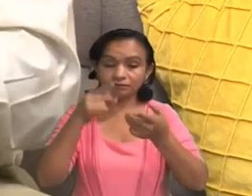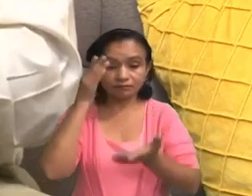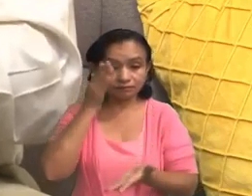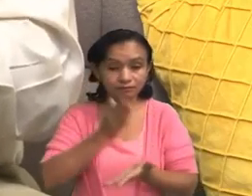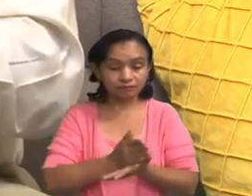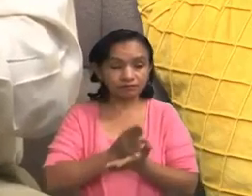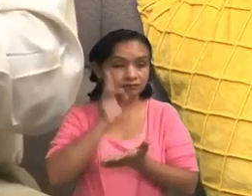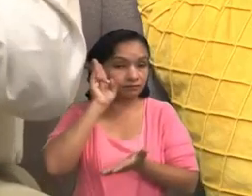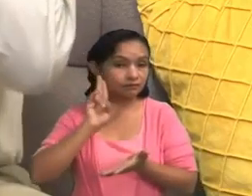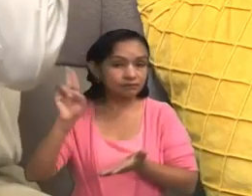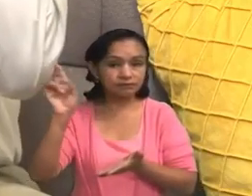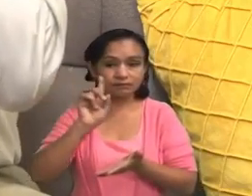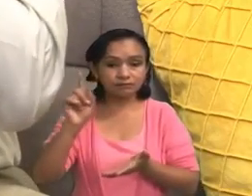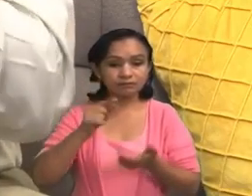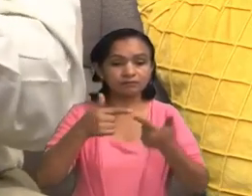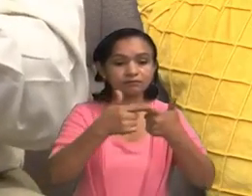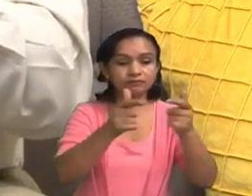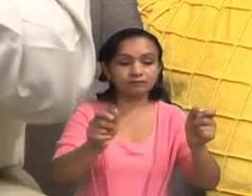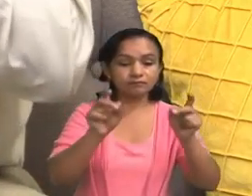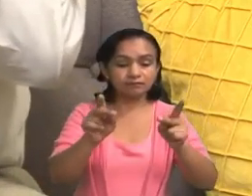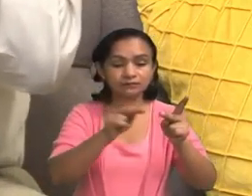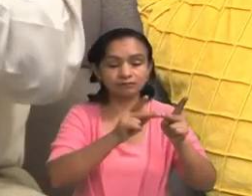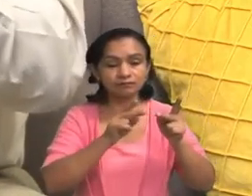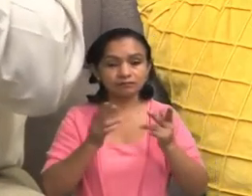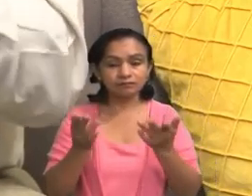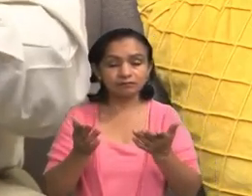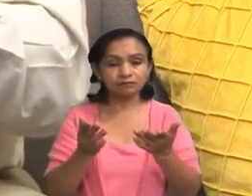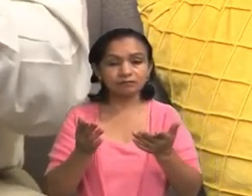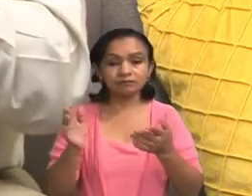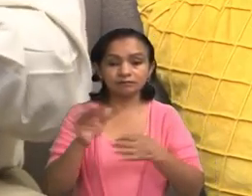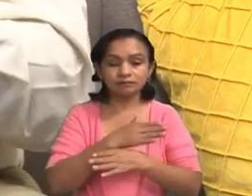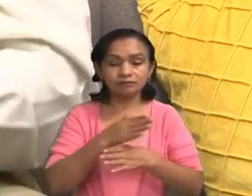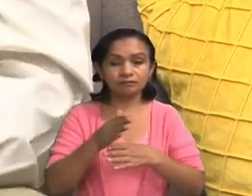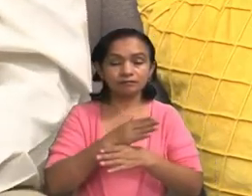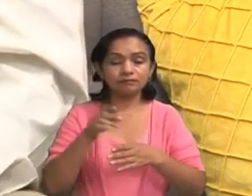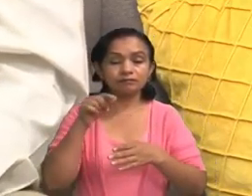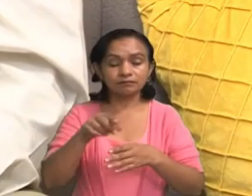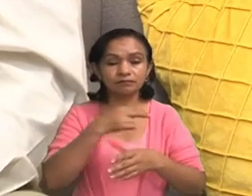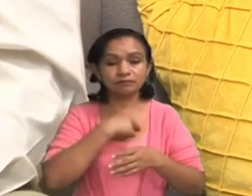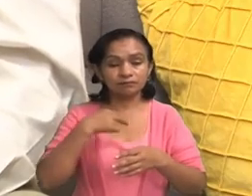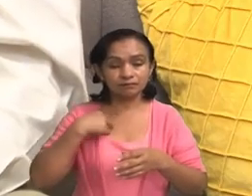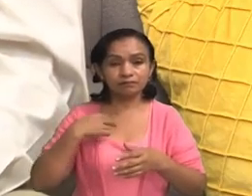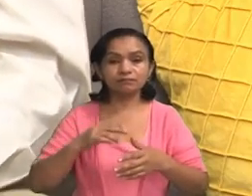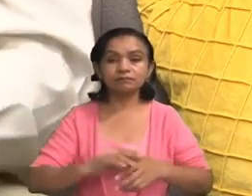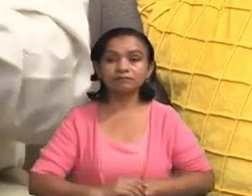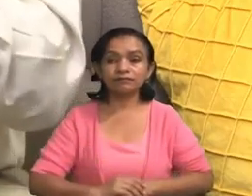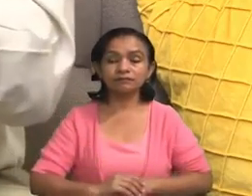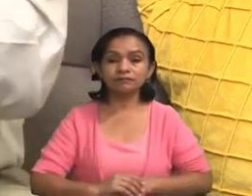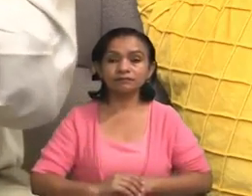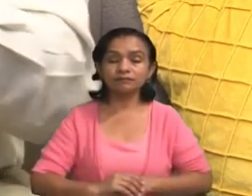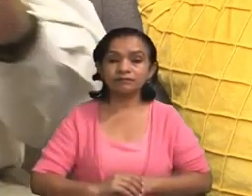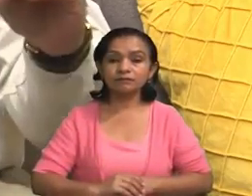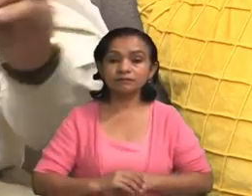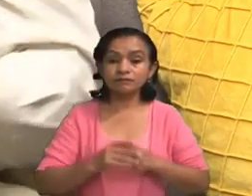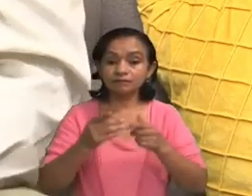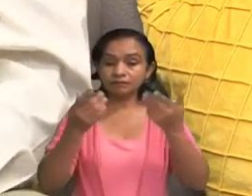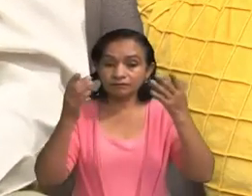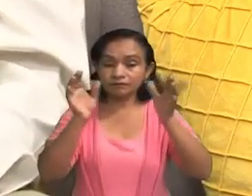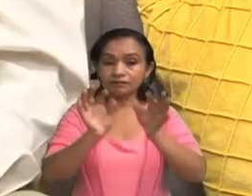de las universidades, sino de lo que se discute a nivel de los actores, a nivel del desarrollo rural. Entonces ese es un